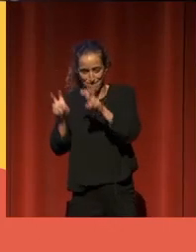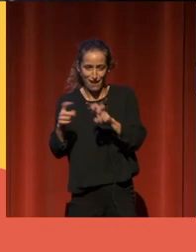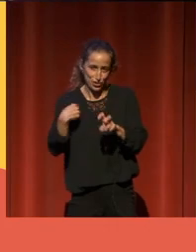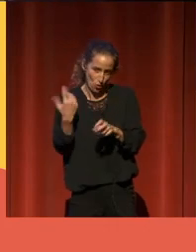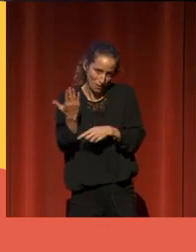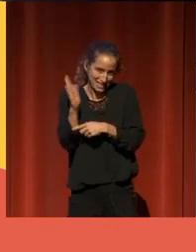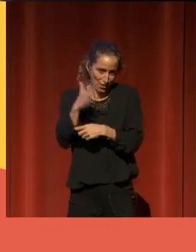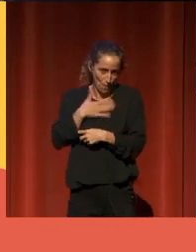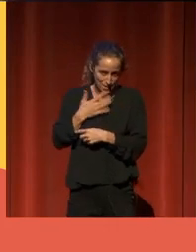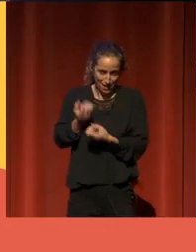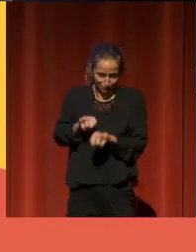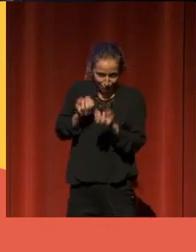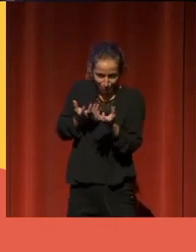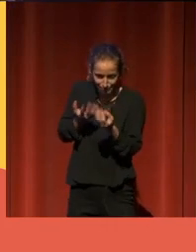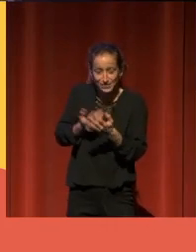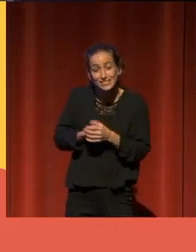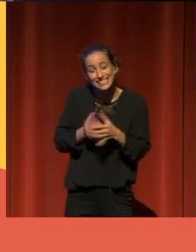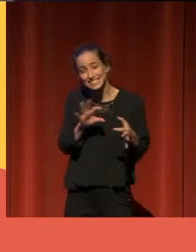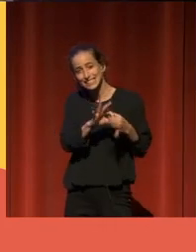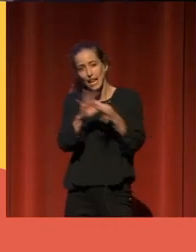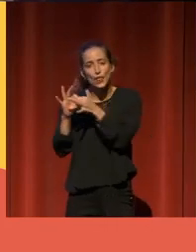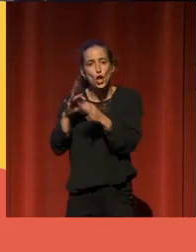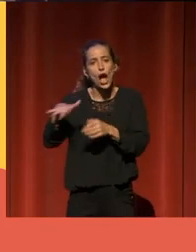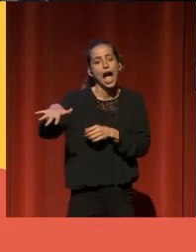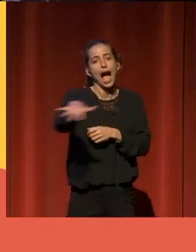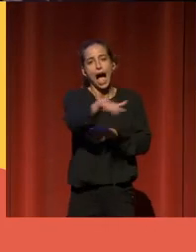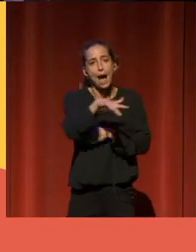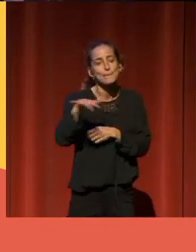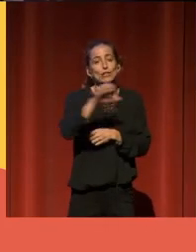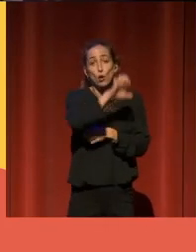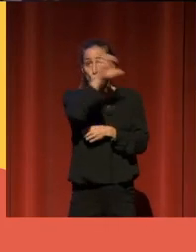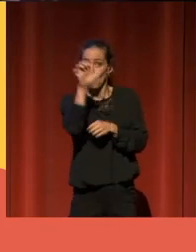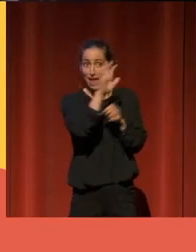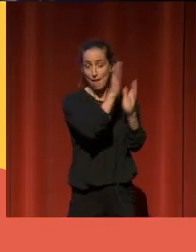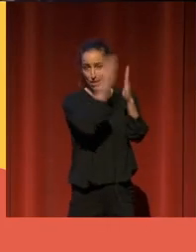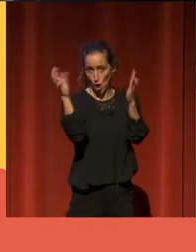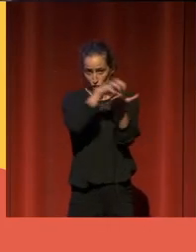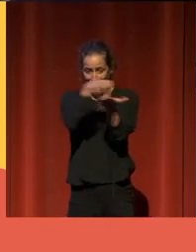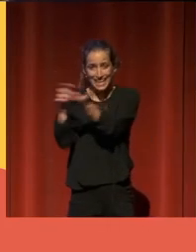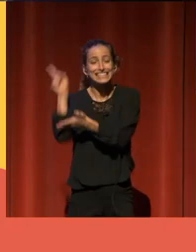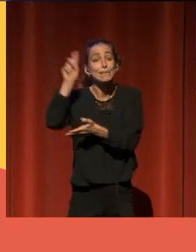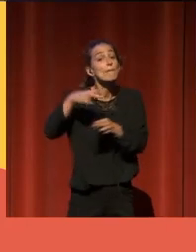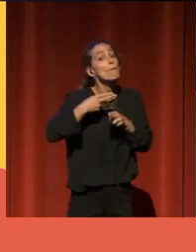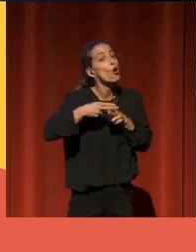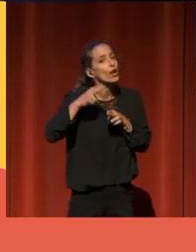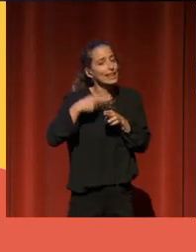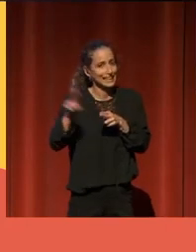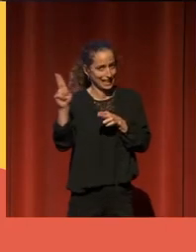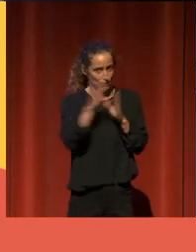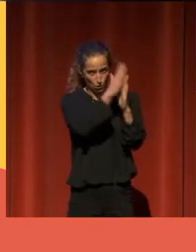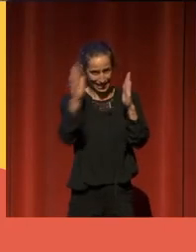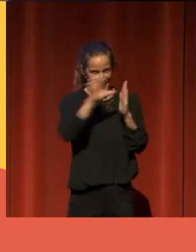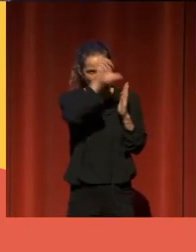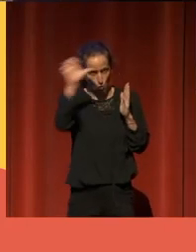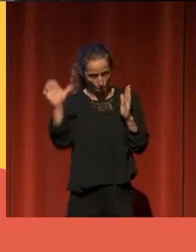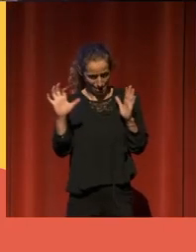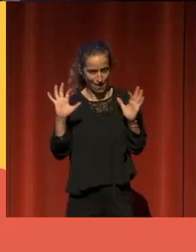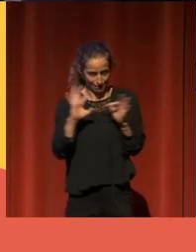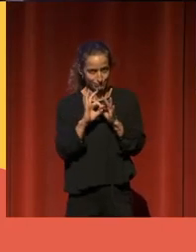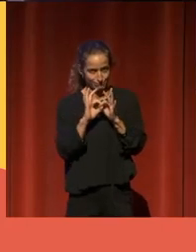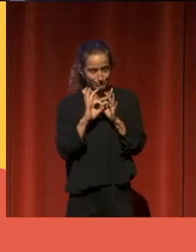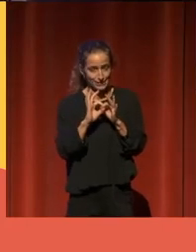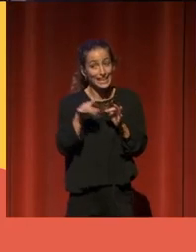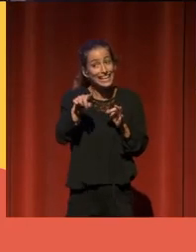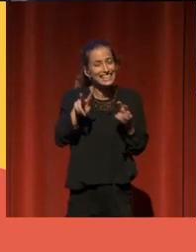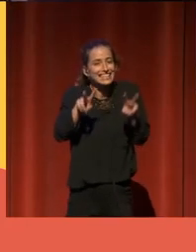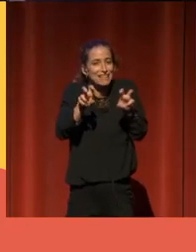presentación que tiene que ver con el ámbito de las bibliotecas europeas y la política bibliotecaria Europea y este es un tema